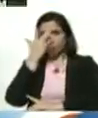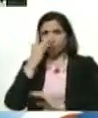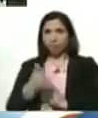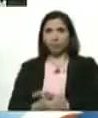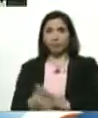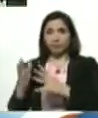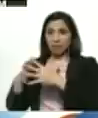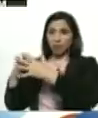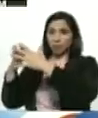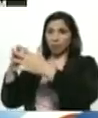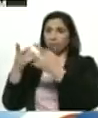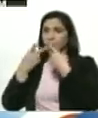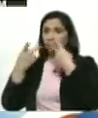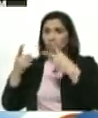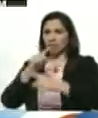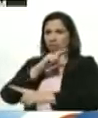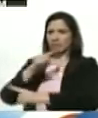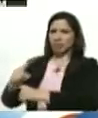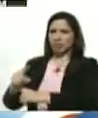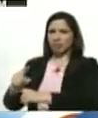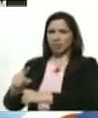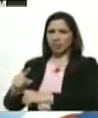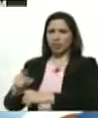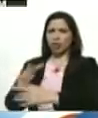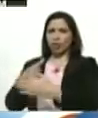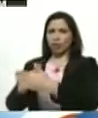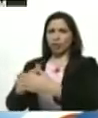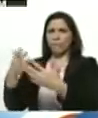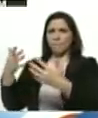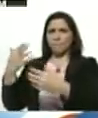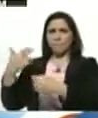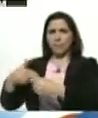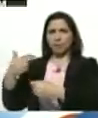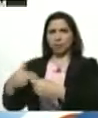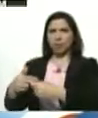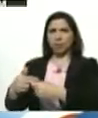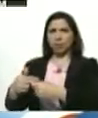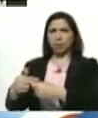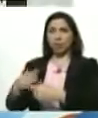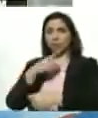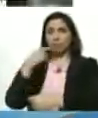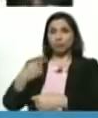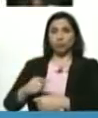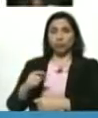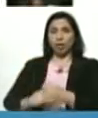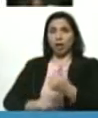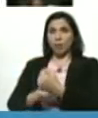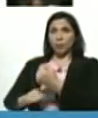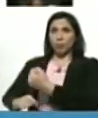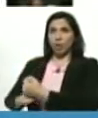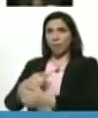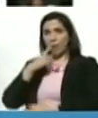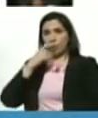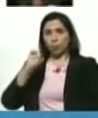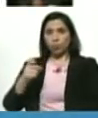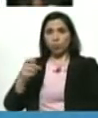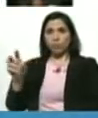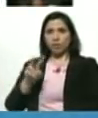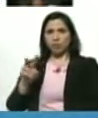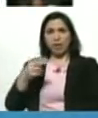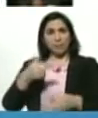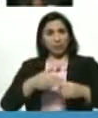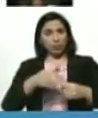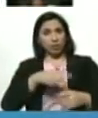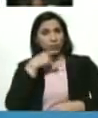eeuu anuncia sanciones contra petrolera rusa por apoyar a maduro en venezuela no apoyan a maduro la petrolera